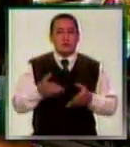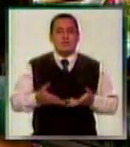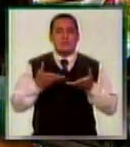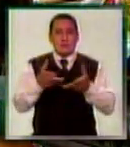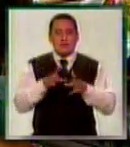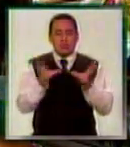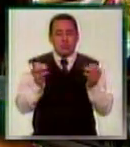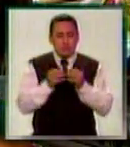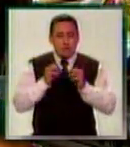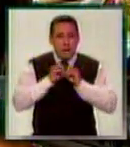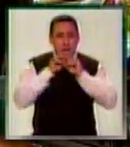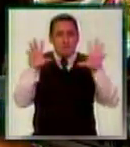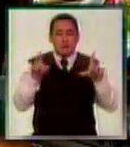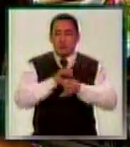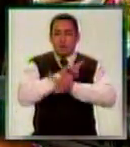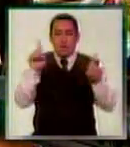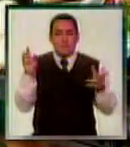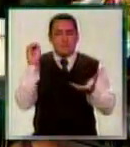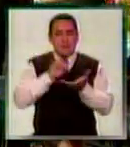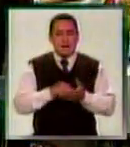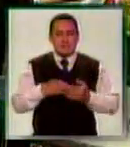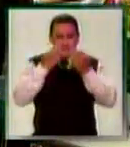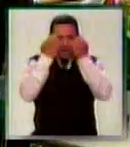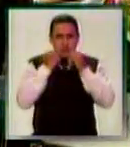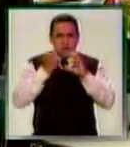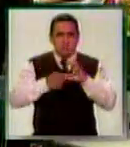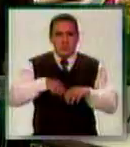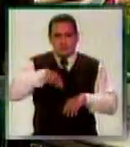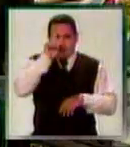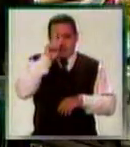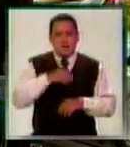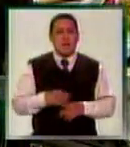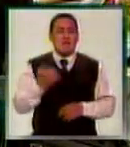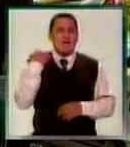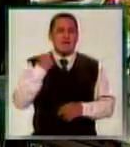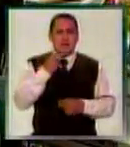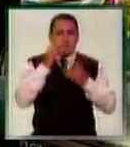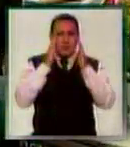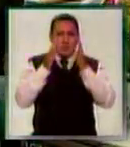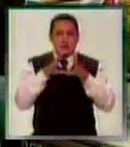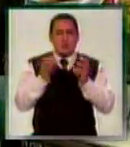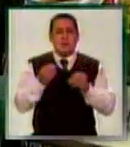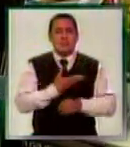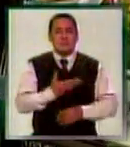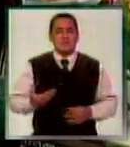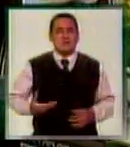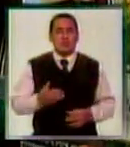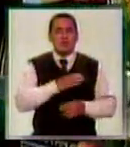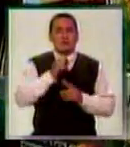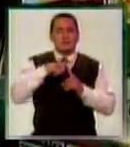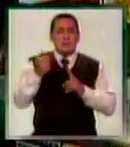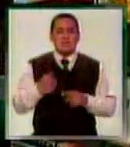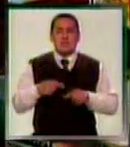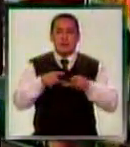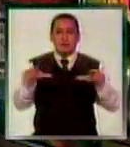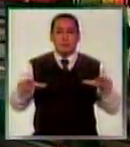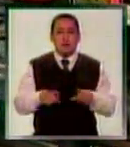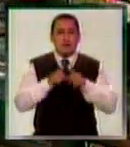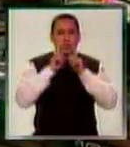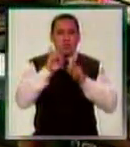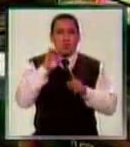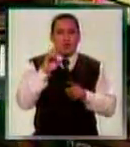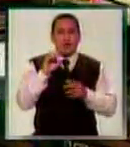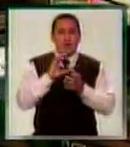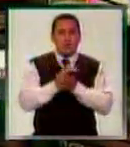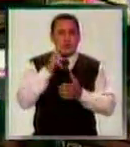claro: no más terrorismo en el Perú. Precisamente ayer escuchábamos al presidente Ollanta Humala en Huarochirí. Él decía